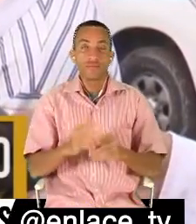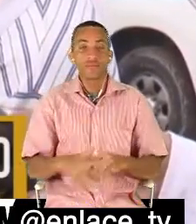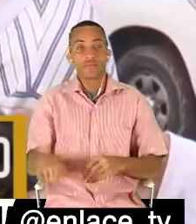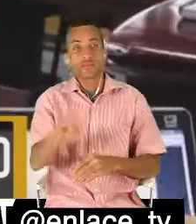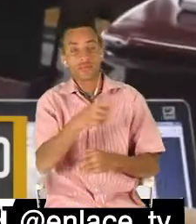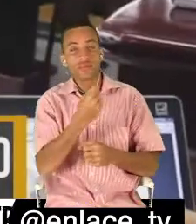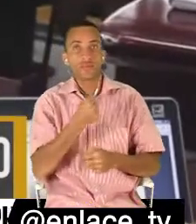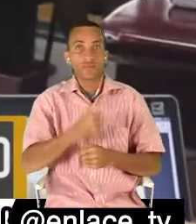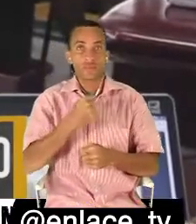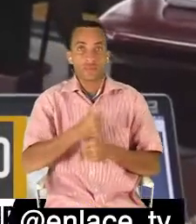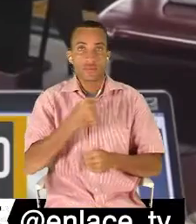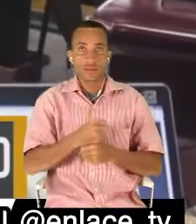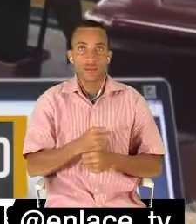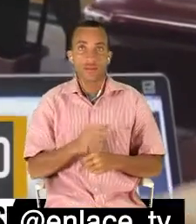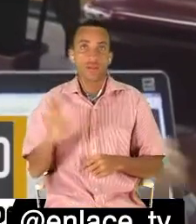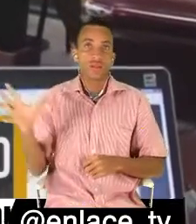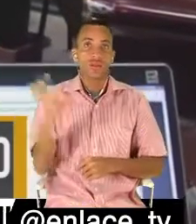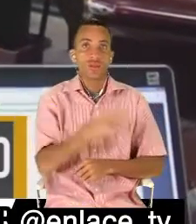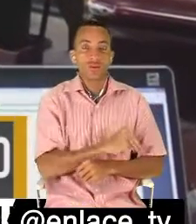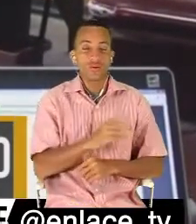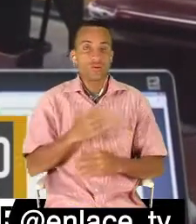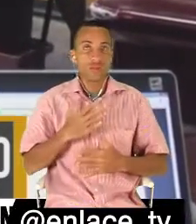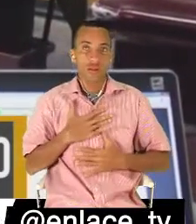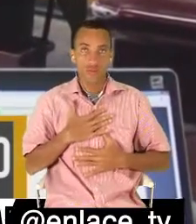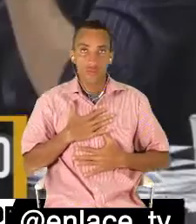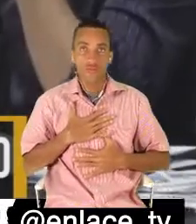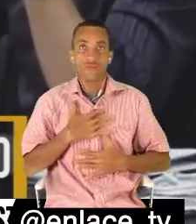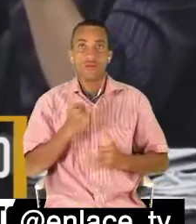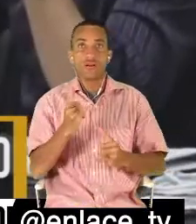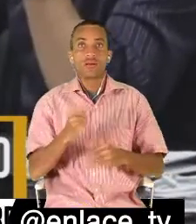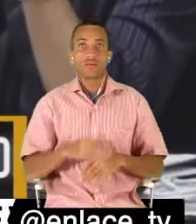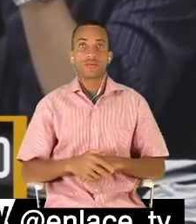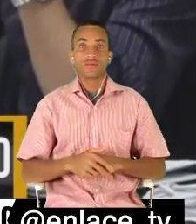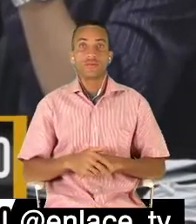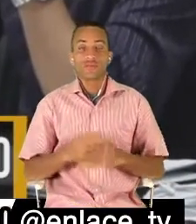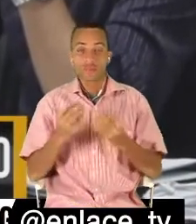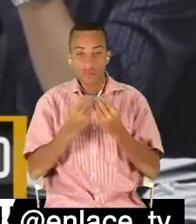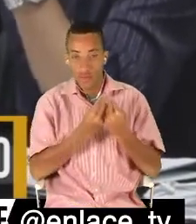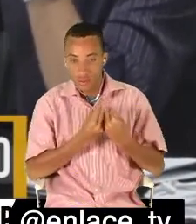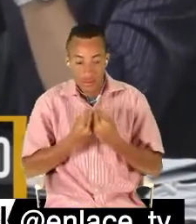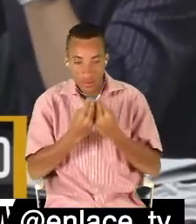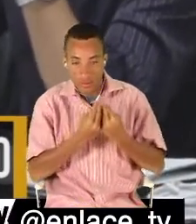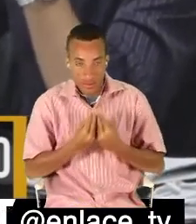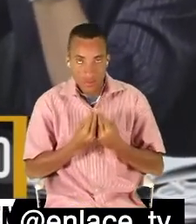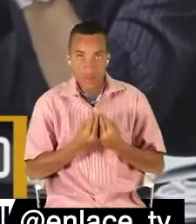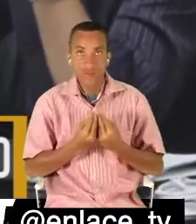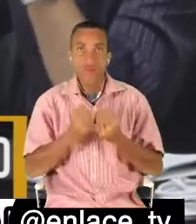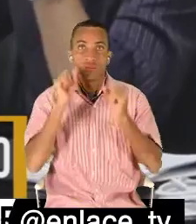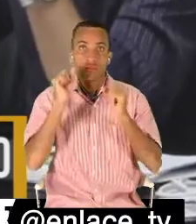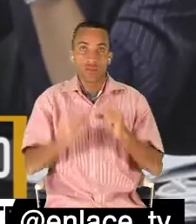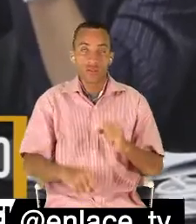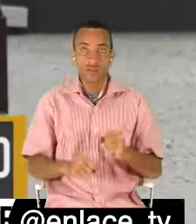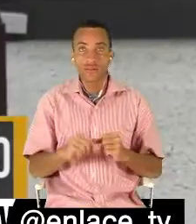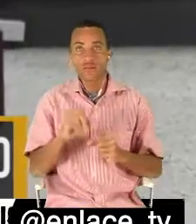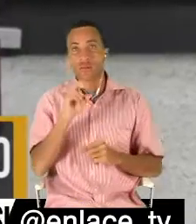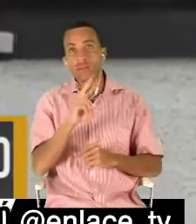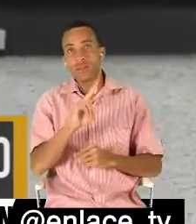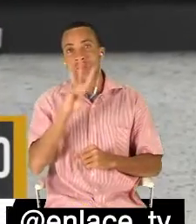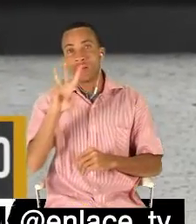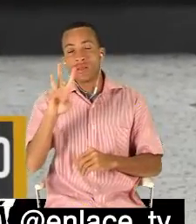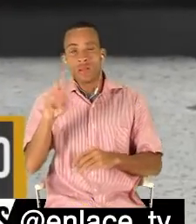trabajo. Todo el mundo quedó muy feliz de que el Consejo hubiese podido haber trabajado 24